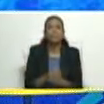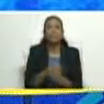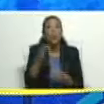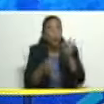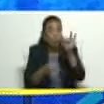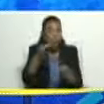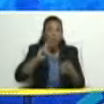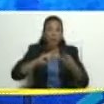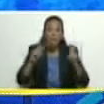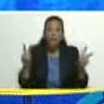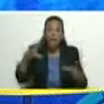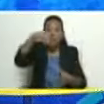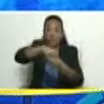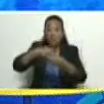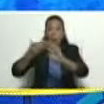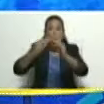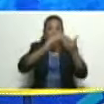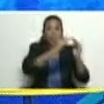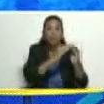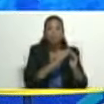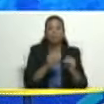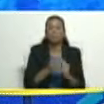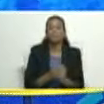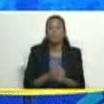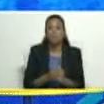Justicia de paz.